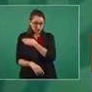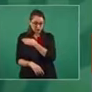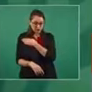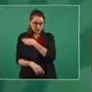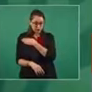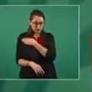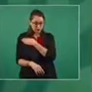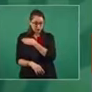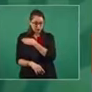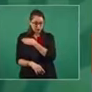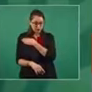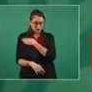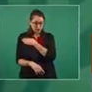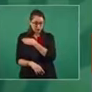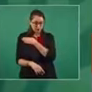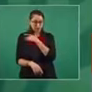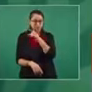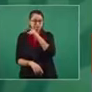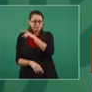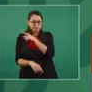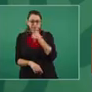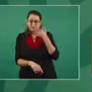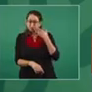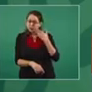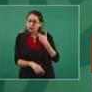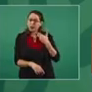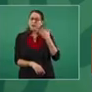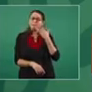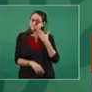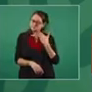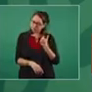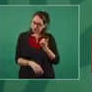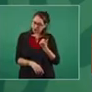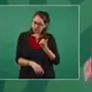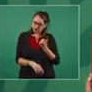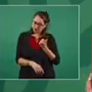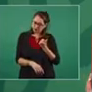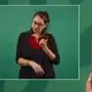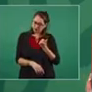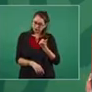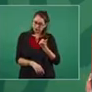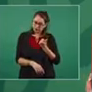como un gesto de buena voluntad